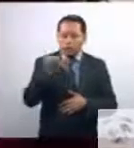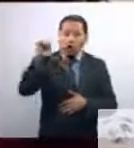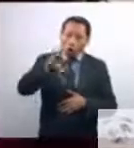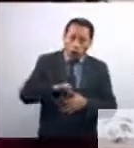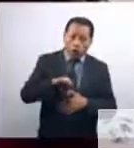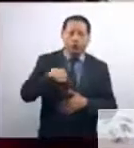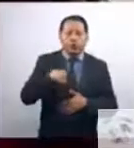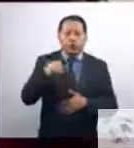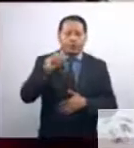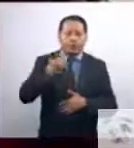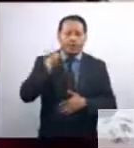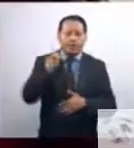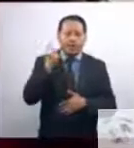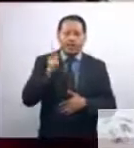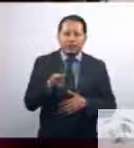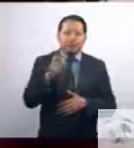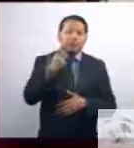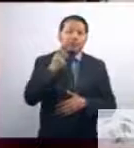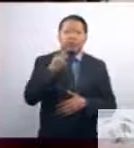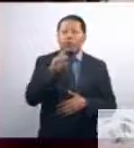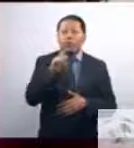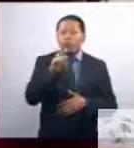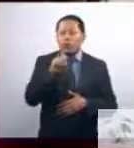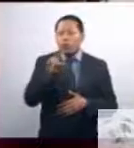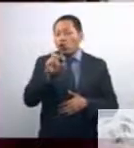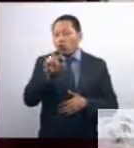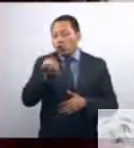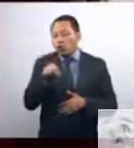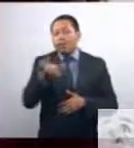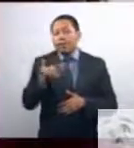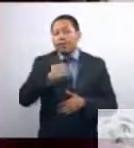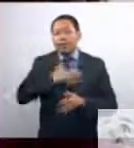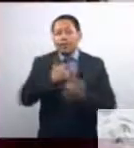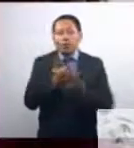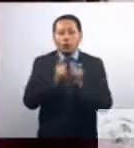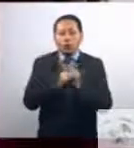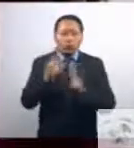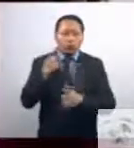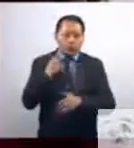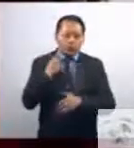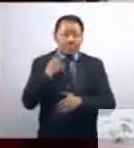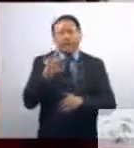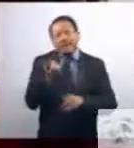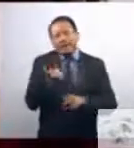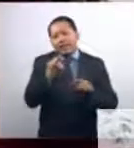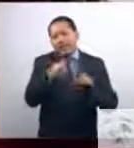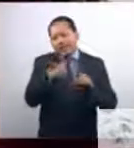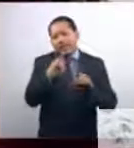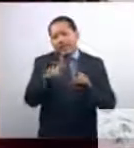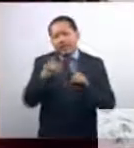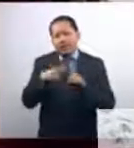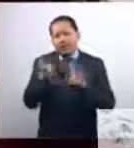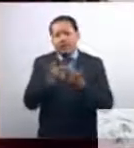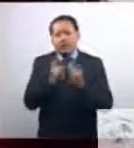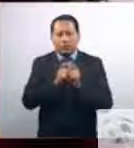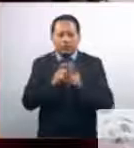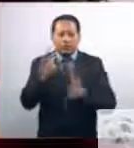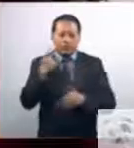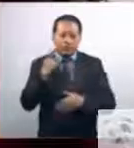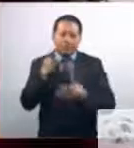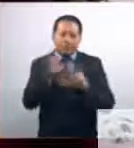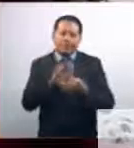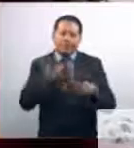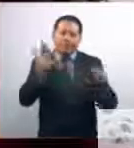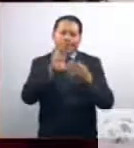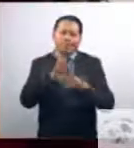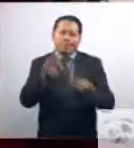palabra a nombre del diputado Eduardo Ron y de mi grupo parlamentario y de diferentes grupos parlamentarios para exponer